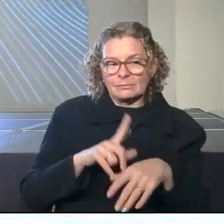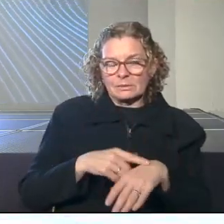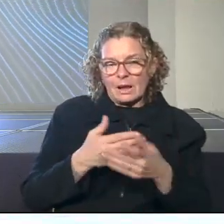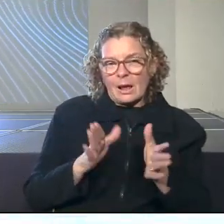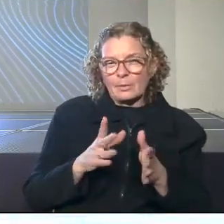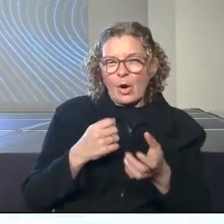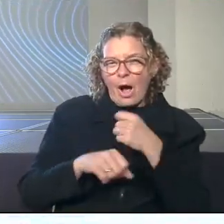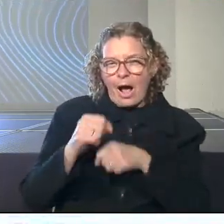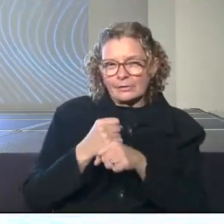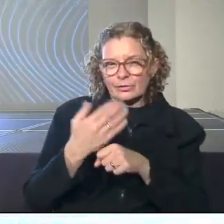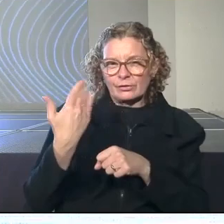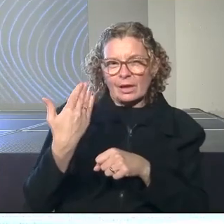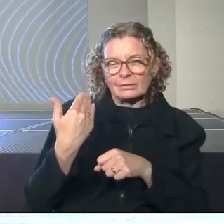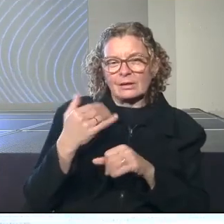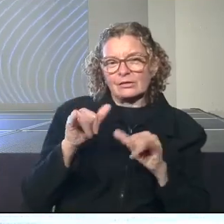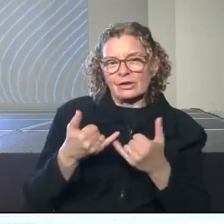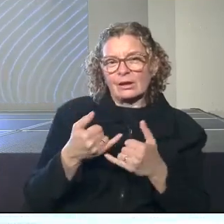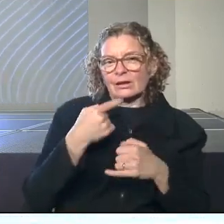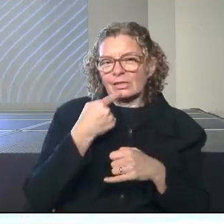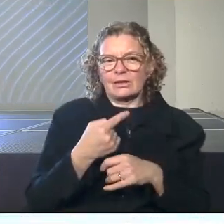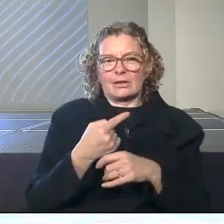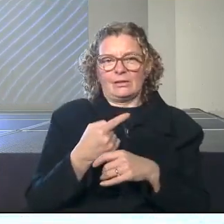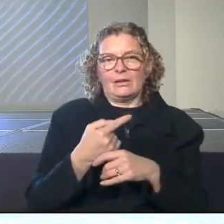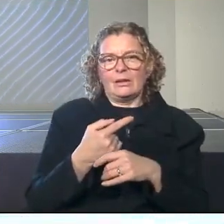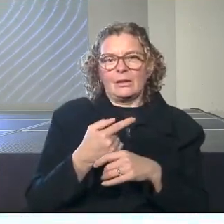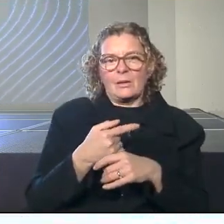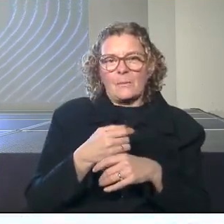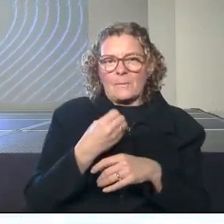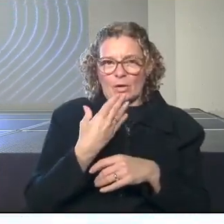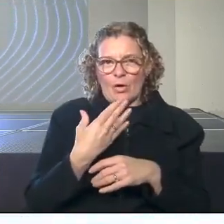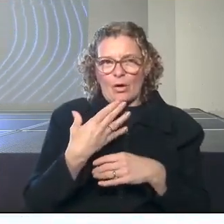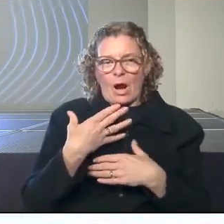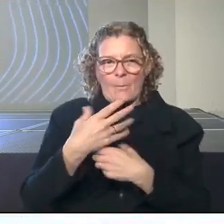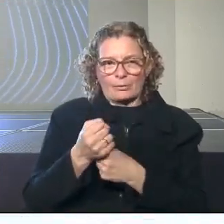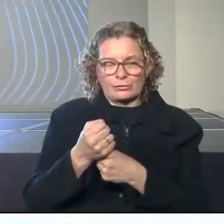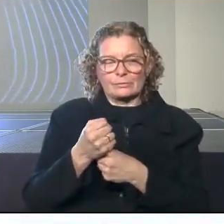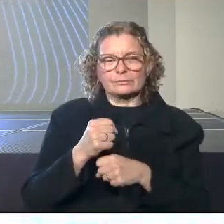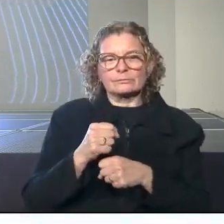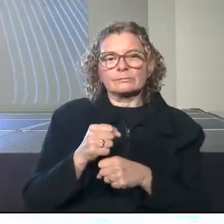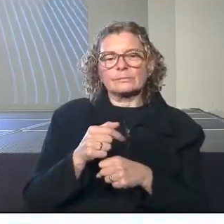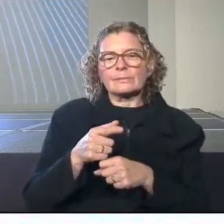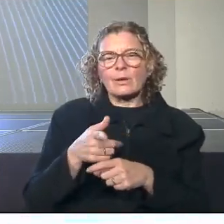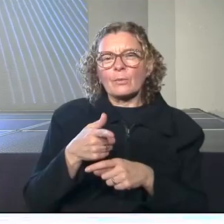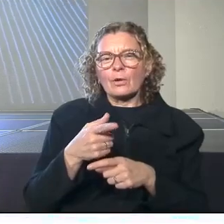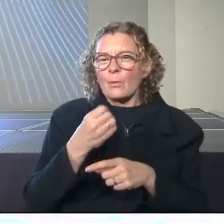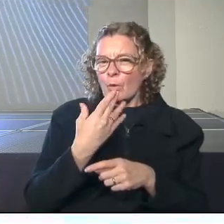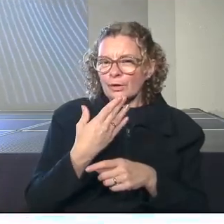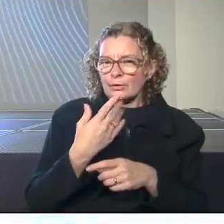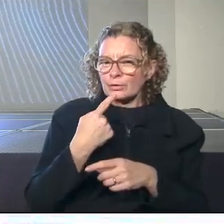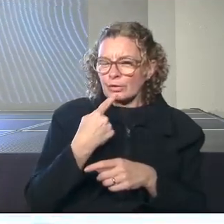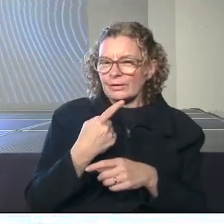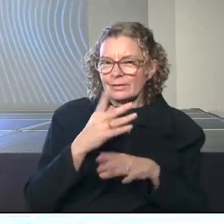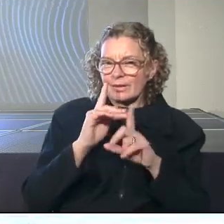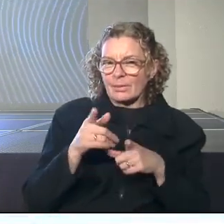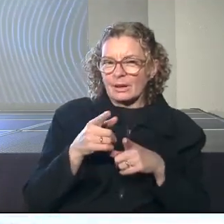una antigüedad en el sitio que nos dé una mayor espalda. El tener una buena reputación nos reduce un